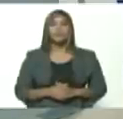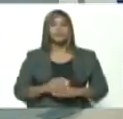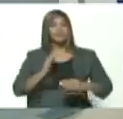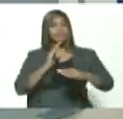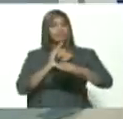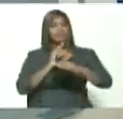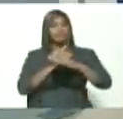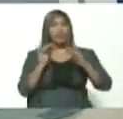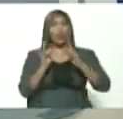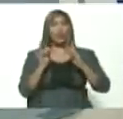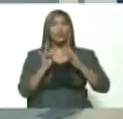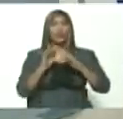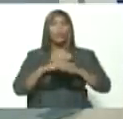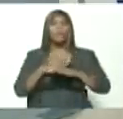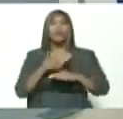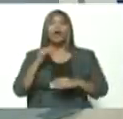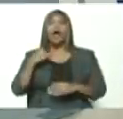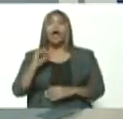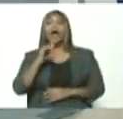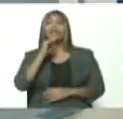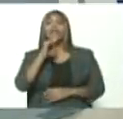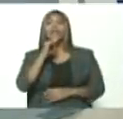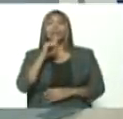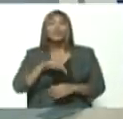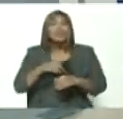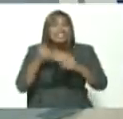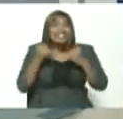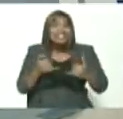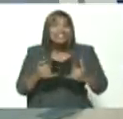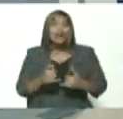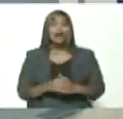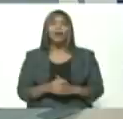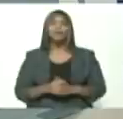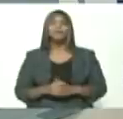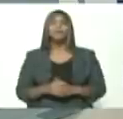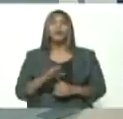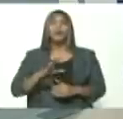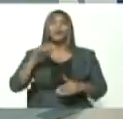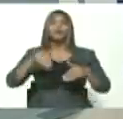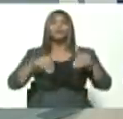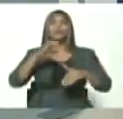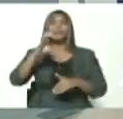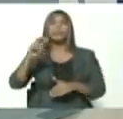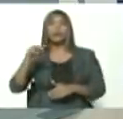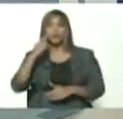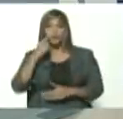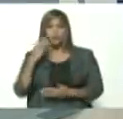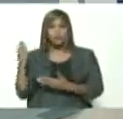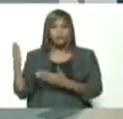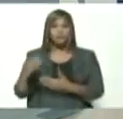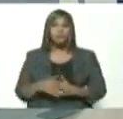Interrumpimos este contacto porque se produce información de último minuto desde el Consejo Nacional Electoral. Nos unimos.